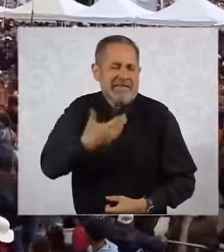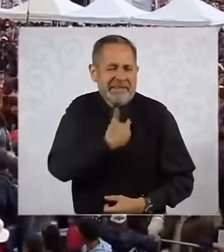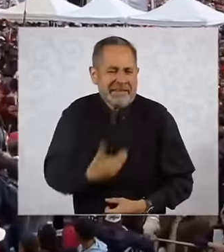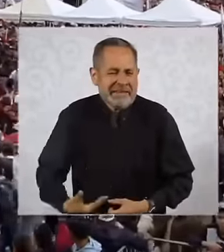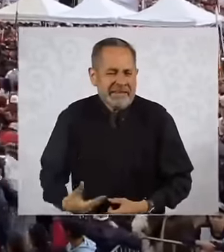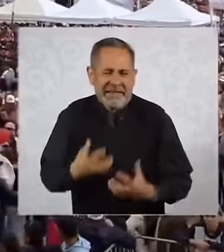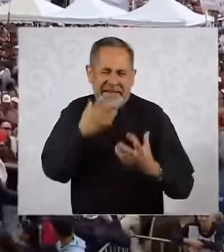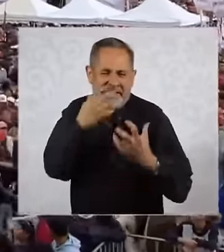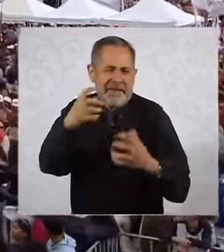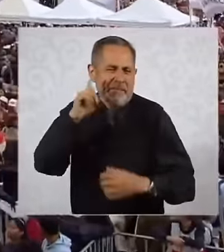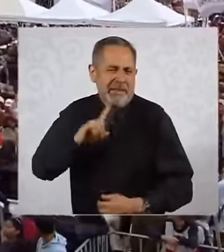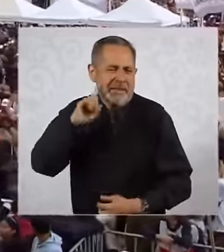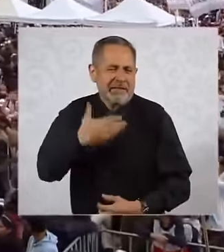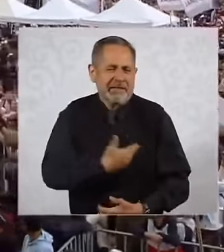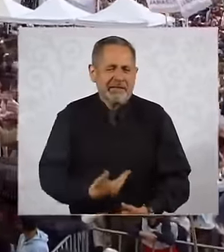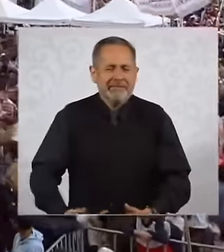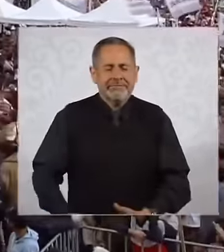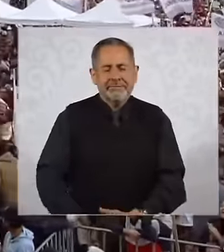¡Presidenta!